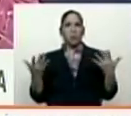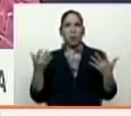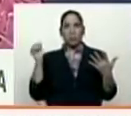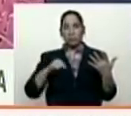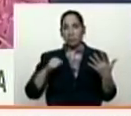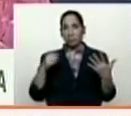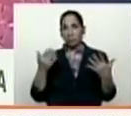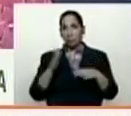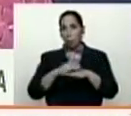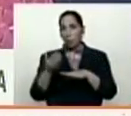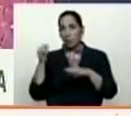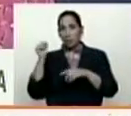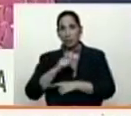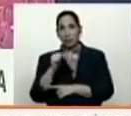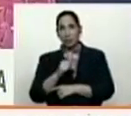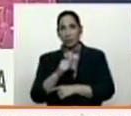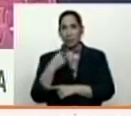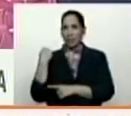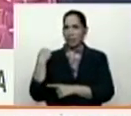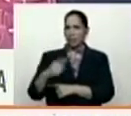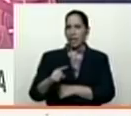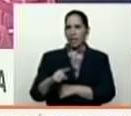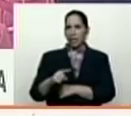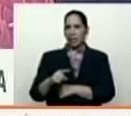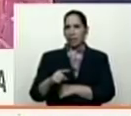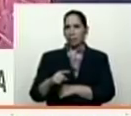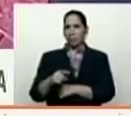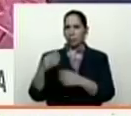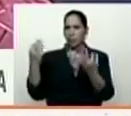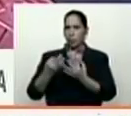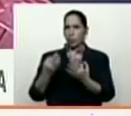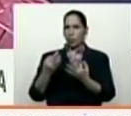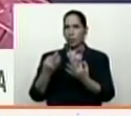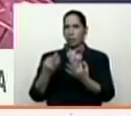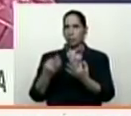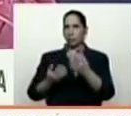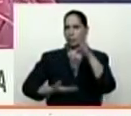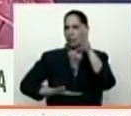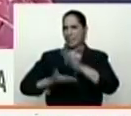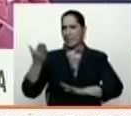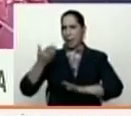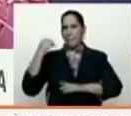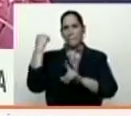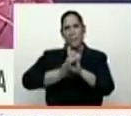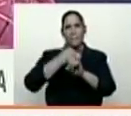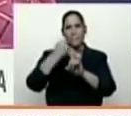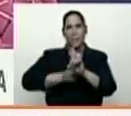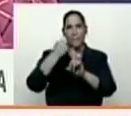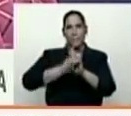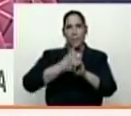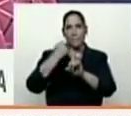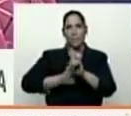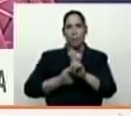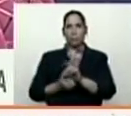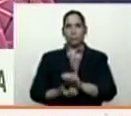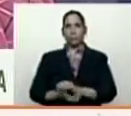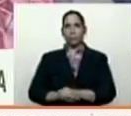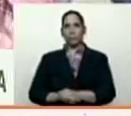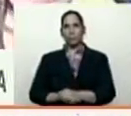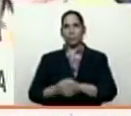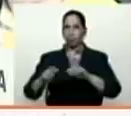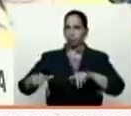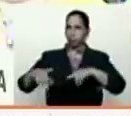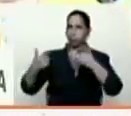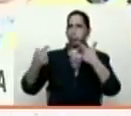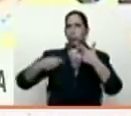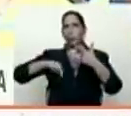sí, tengan la seguridad que el Rondón que no ha peleado saldrá a pelear y a combatir por nuestra